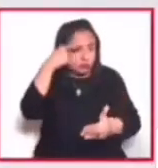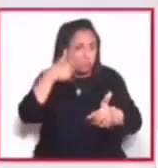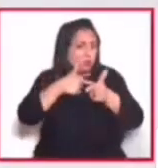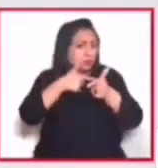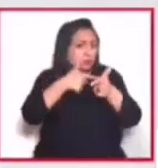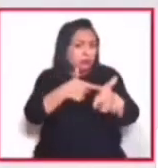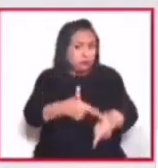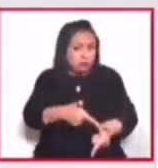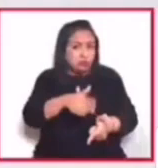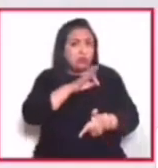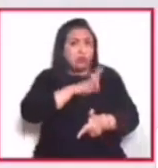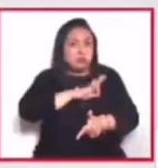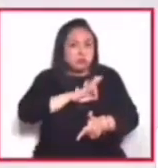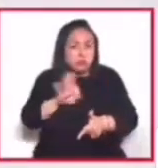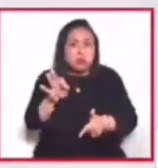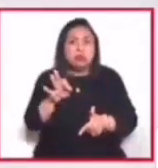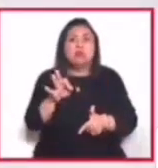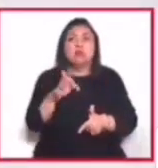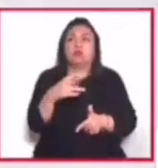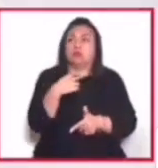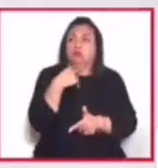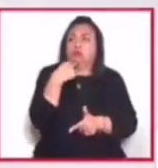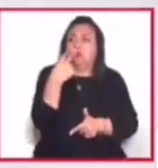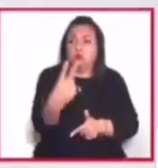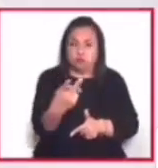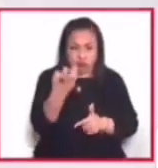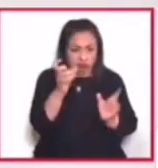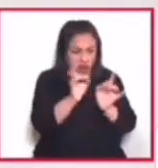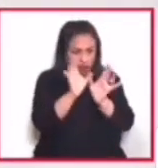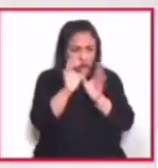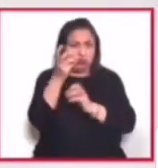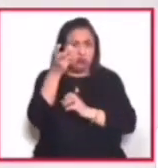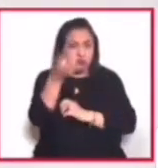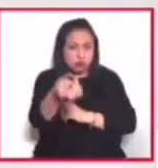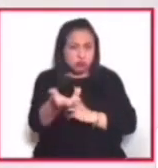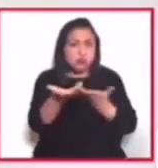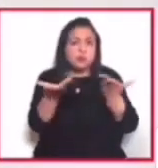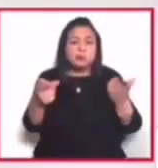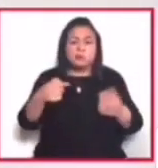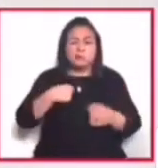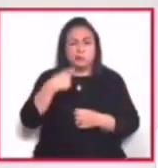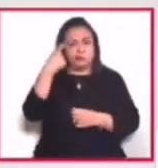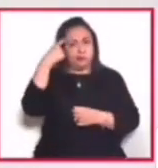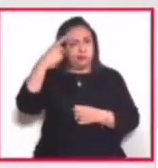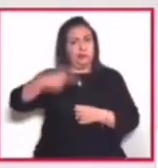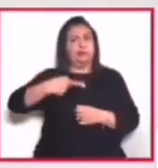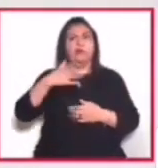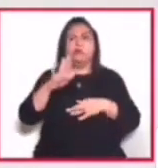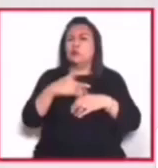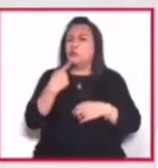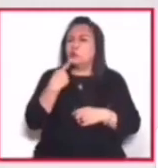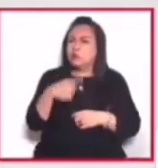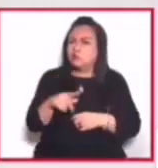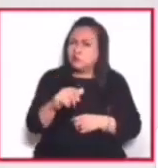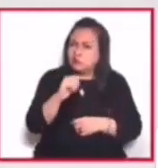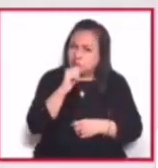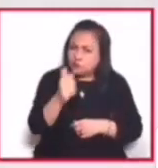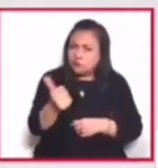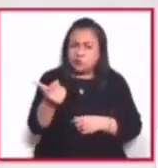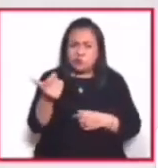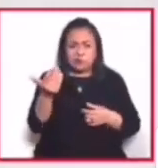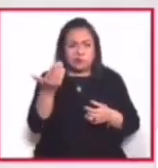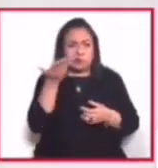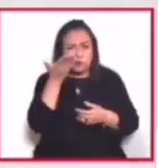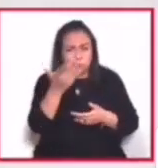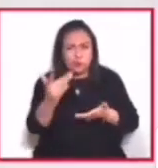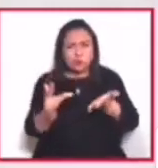y poder enunciar en voz alta pues que esto está sucediendo, ¿no? Y entonces si nos preguntamos por qué no se denuncia, por qué no hay solicitudes de